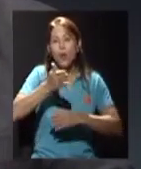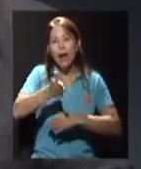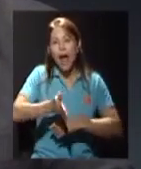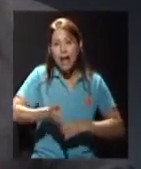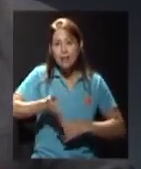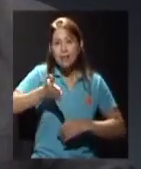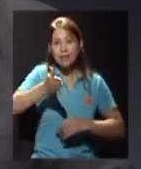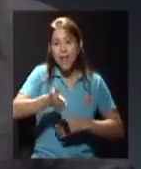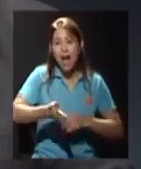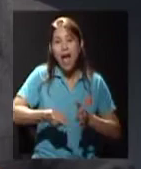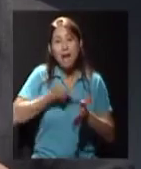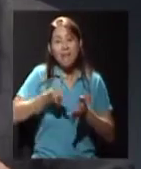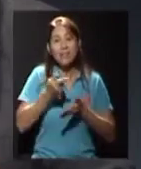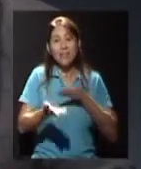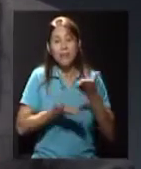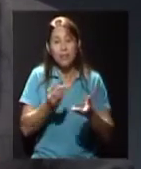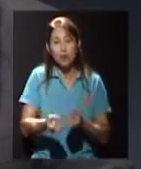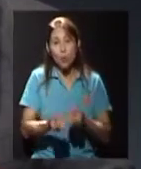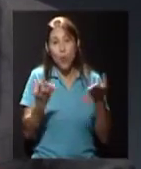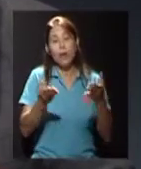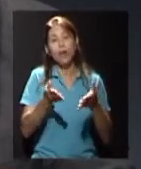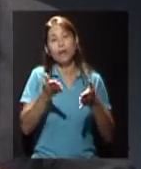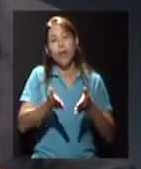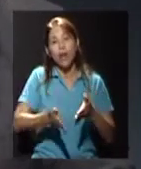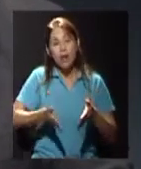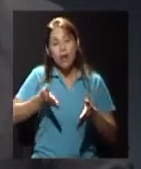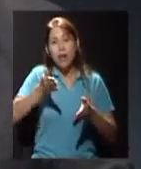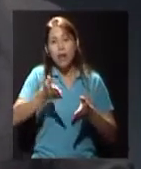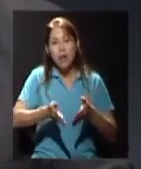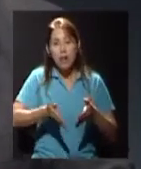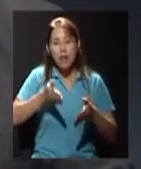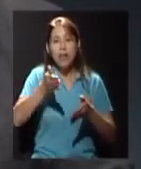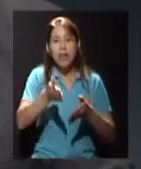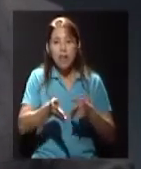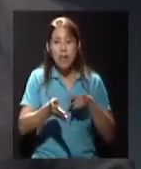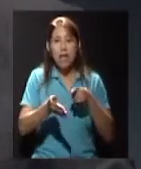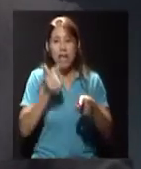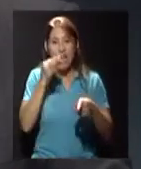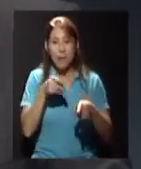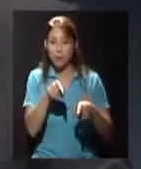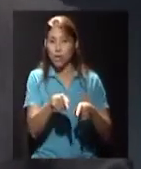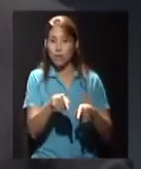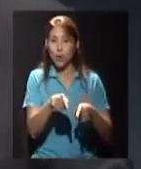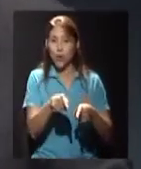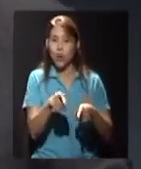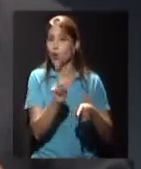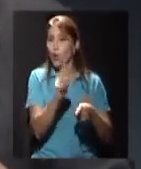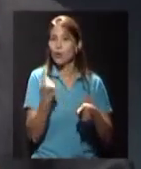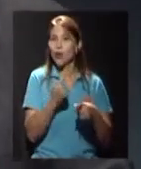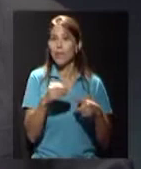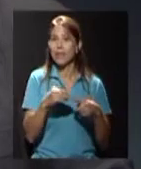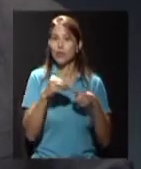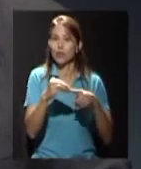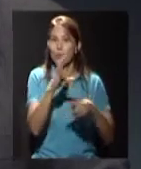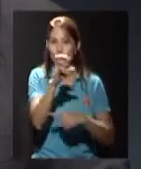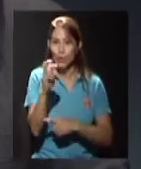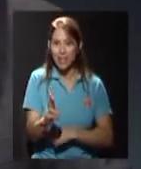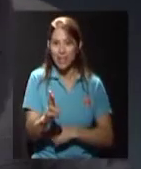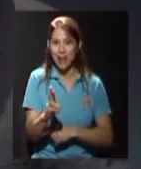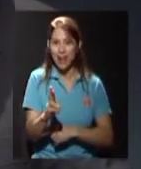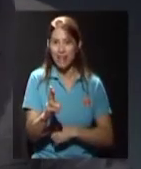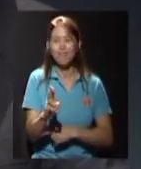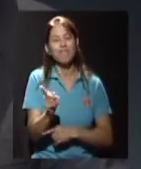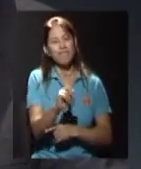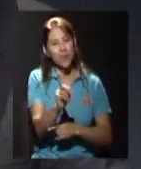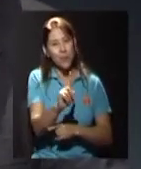que a veces los servicios públicos se encuentran inmersos no es algo exclusivamente que se da en costa rica hay este